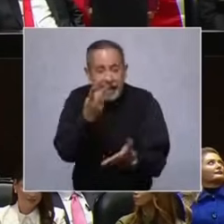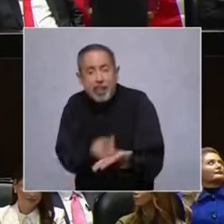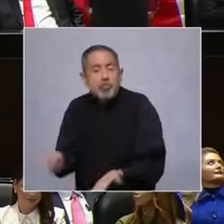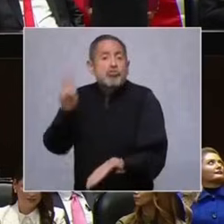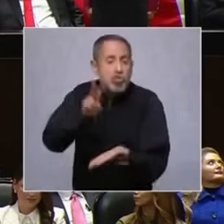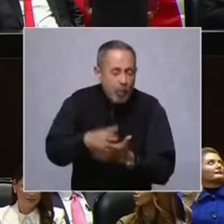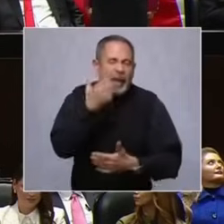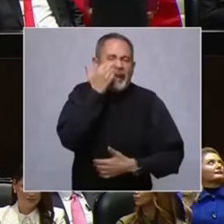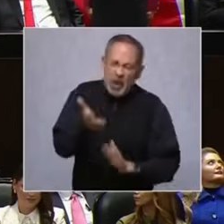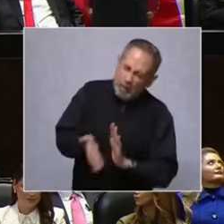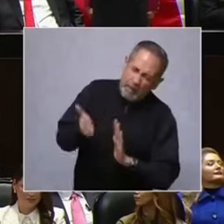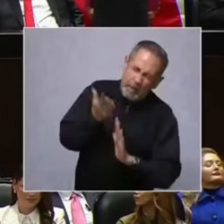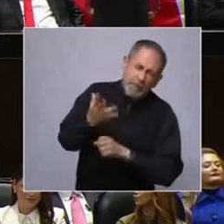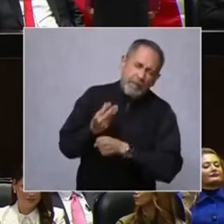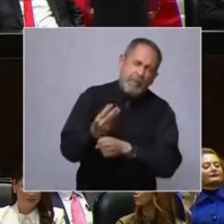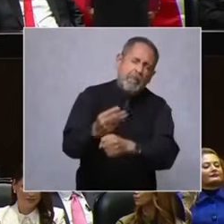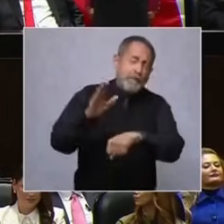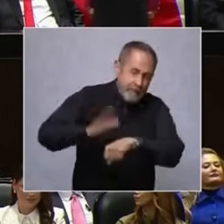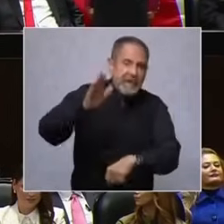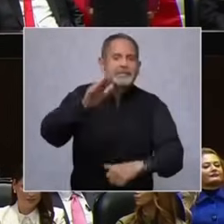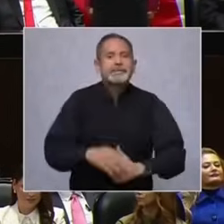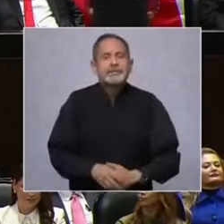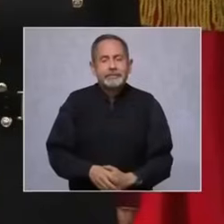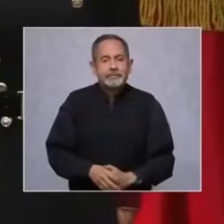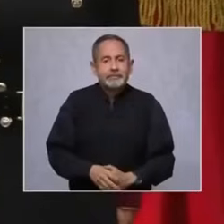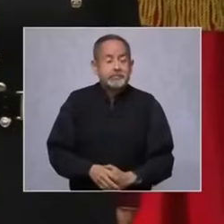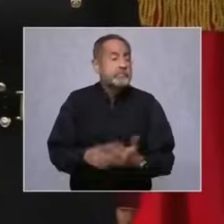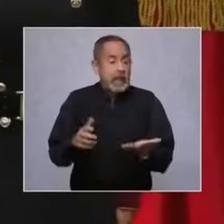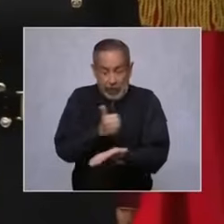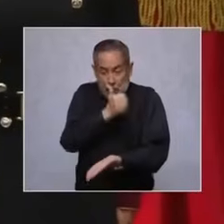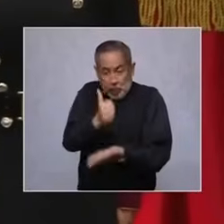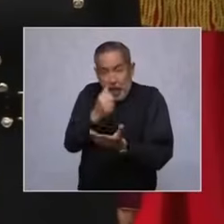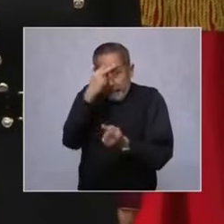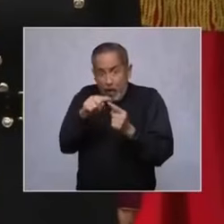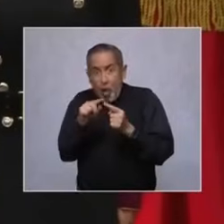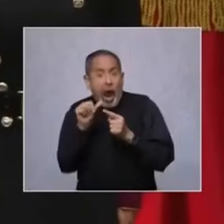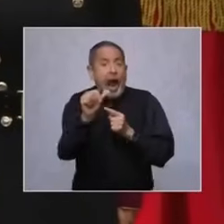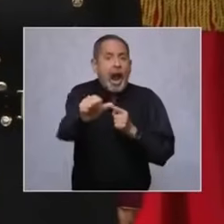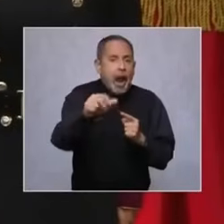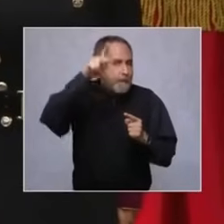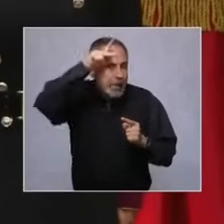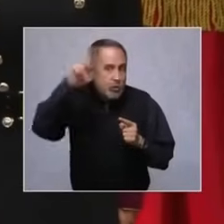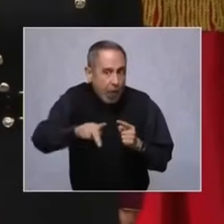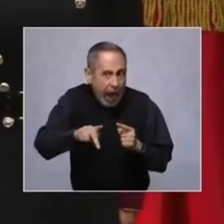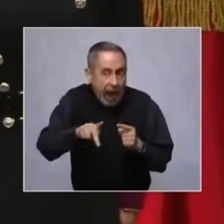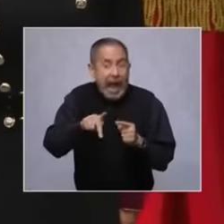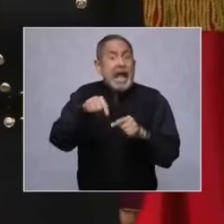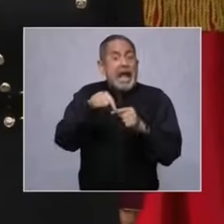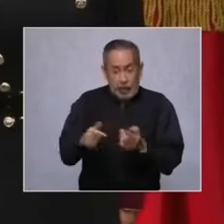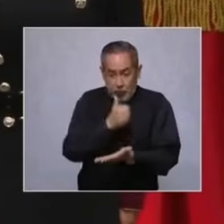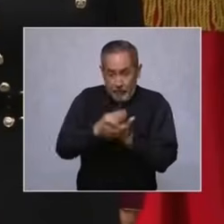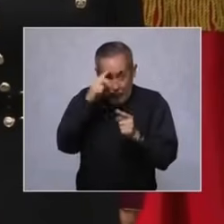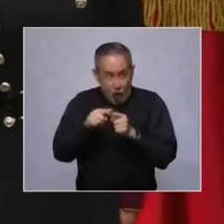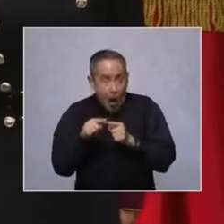cómo Manuel López Obrador se ríe. El doble, mi vida, no es la misma cantidad. El doble. A Pachuca. Wow. De Ciudad de